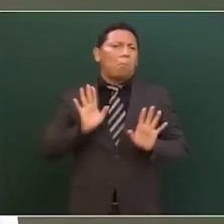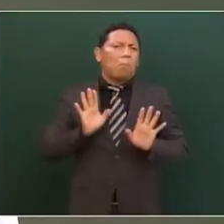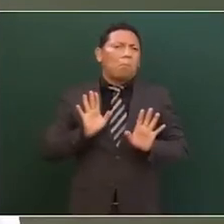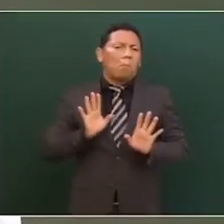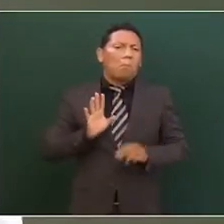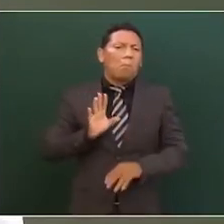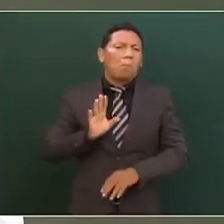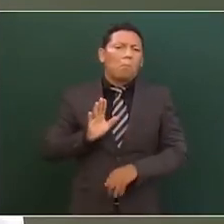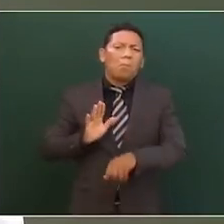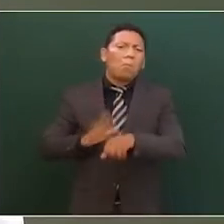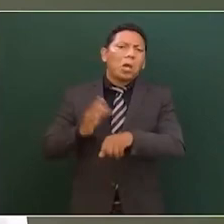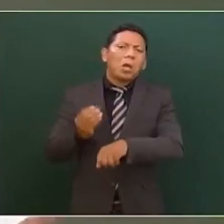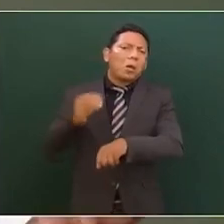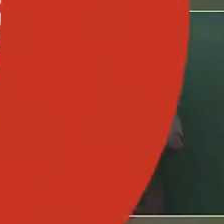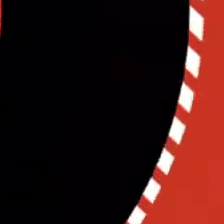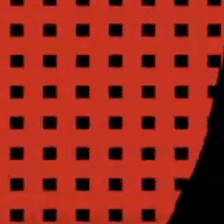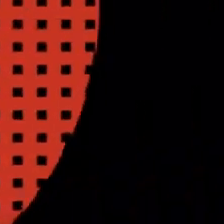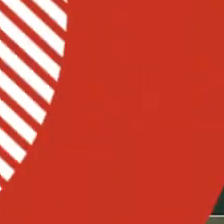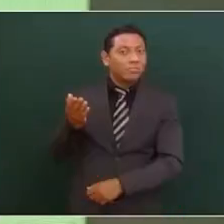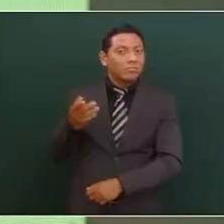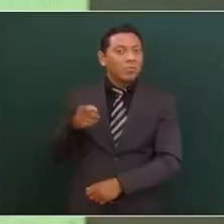menos.